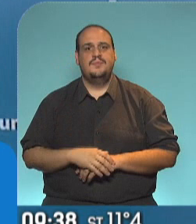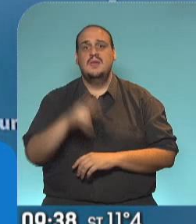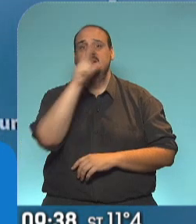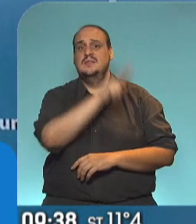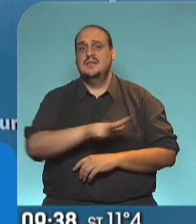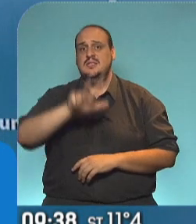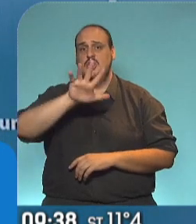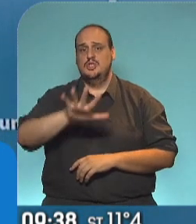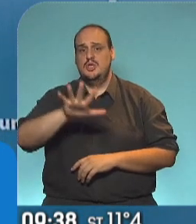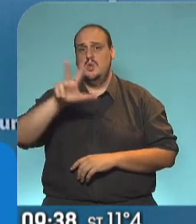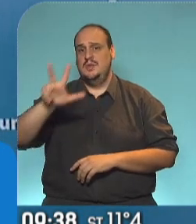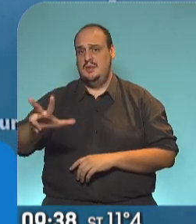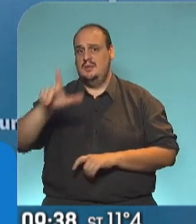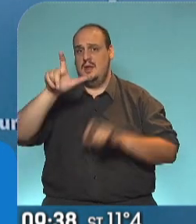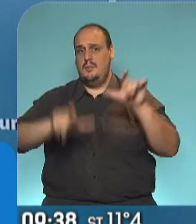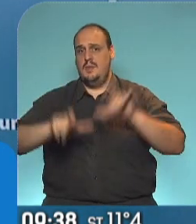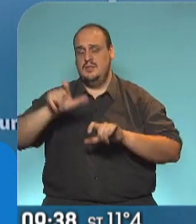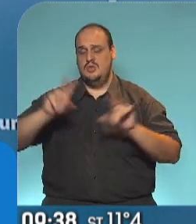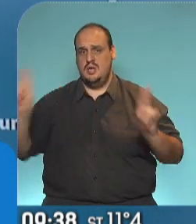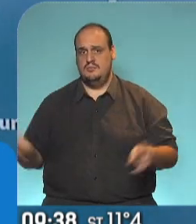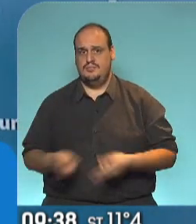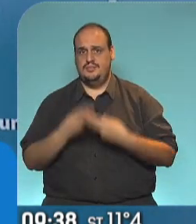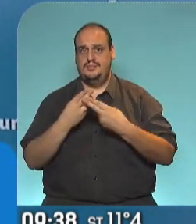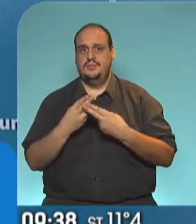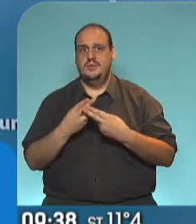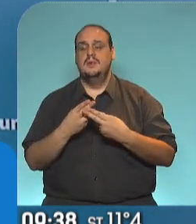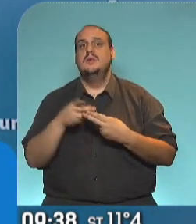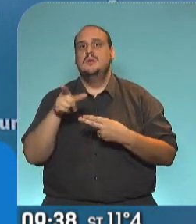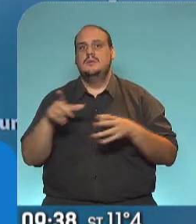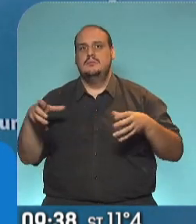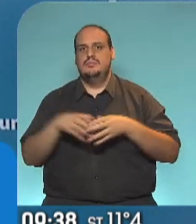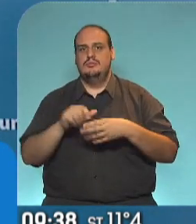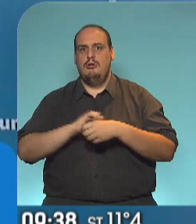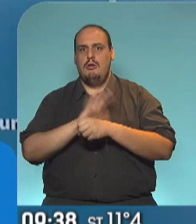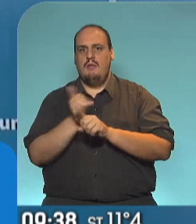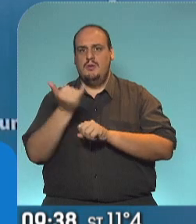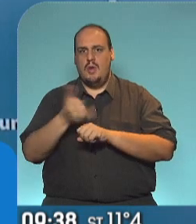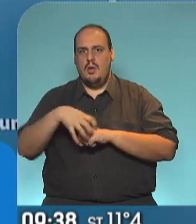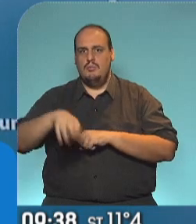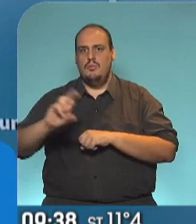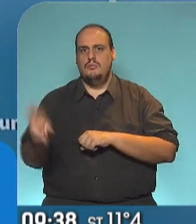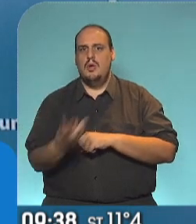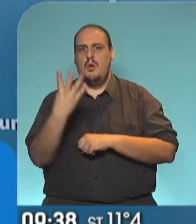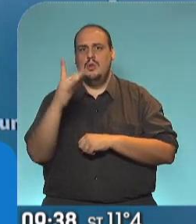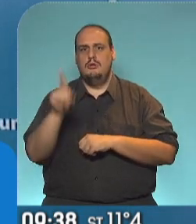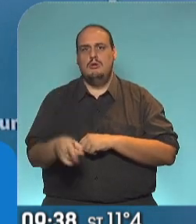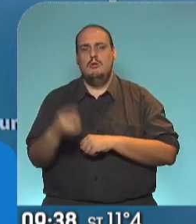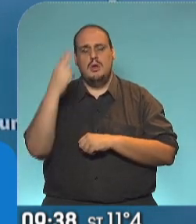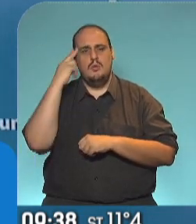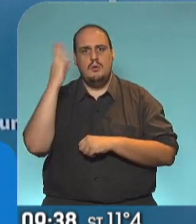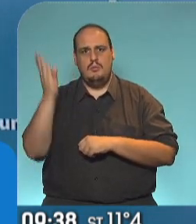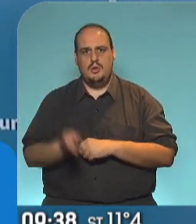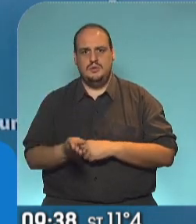353 las personas lamentablemente fallecidas la tasa de letalidad se mantiene actualmente es del 4,9 por ciento